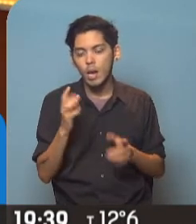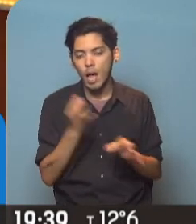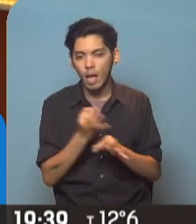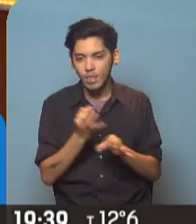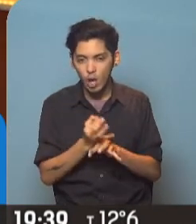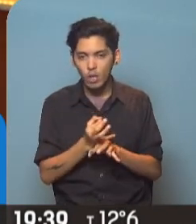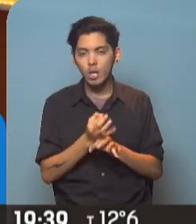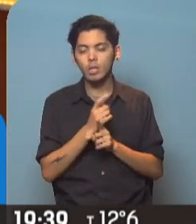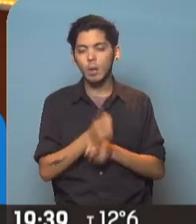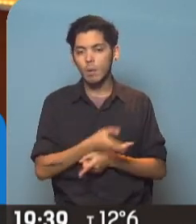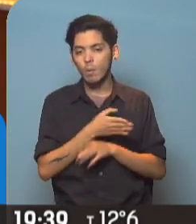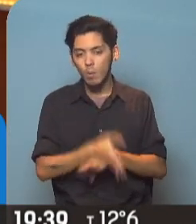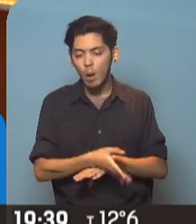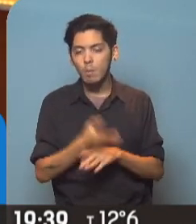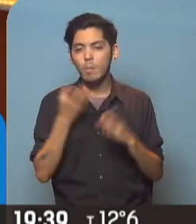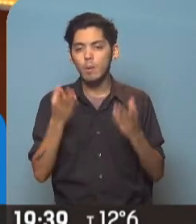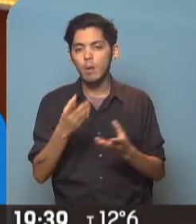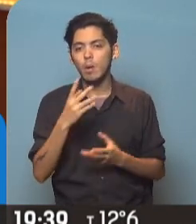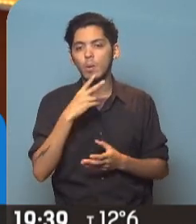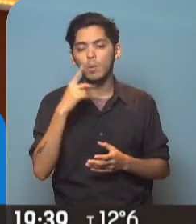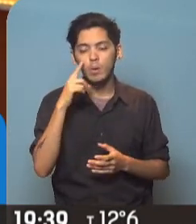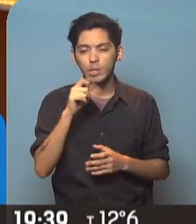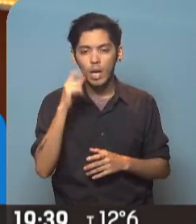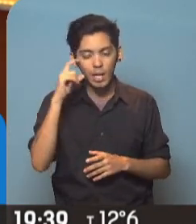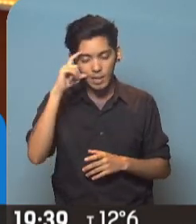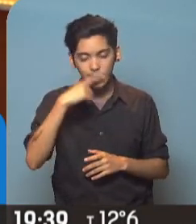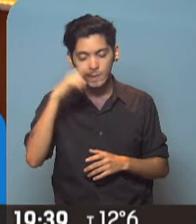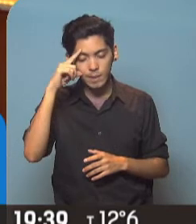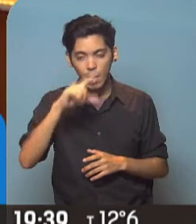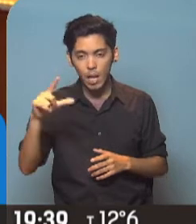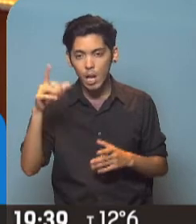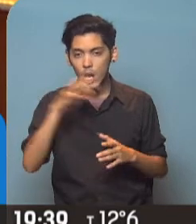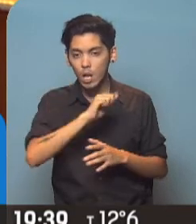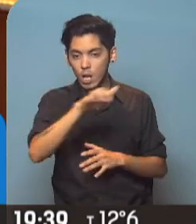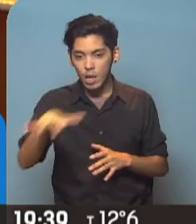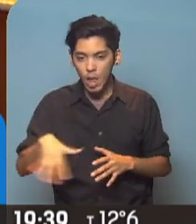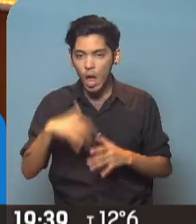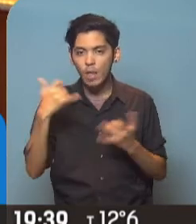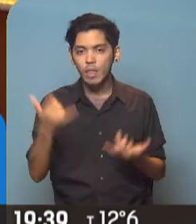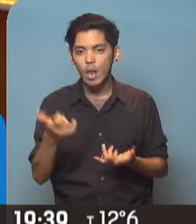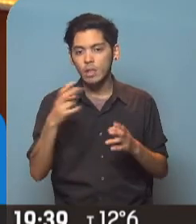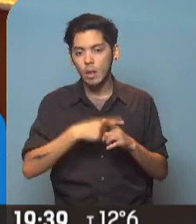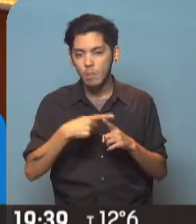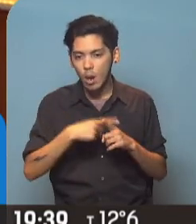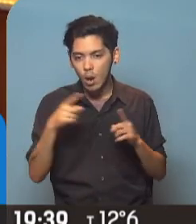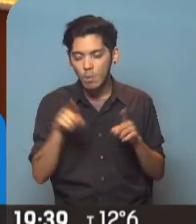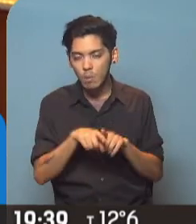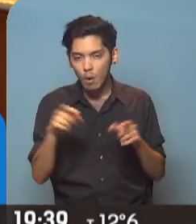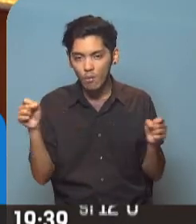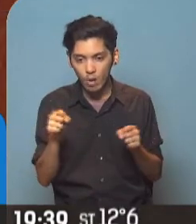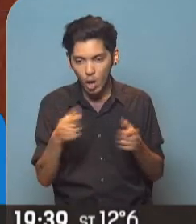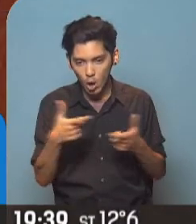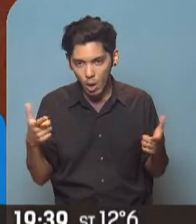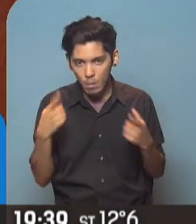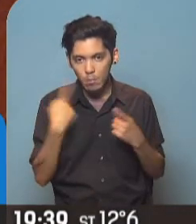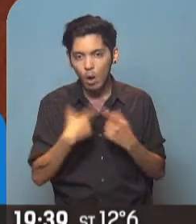en función de un periodo de la ciudad de viaje es el pero para toda la zona costera tienes temperaturas que no están porque no le